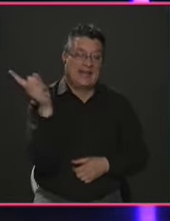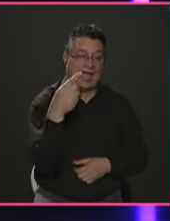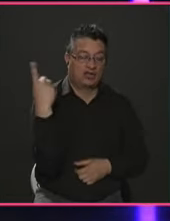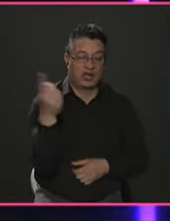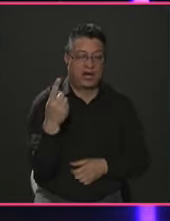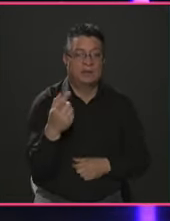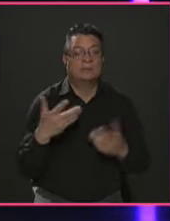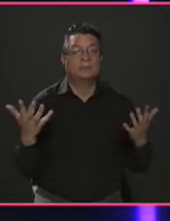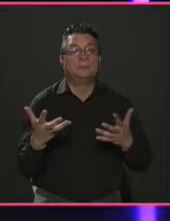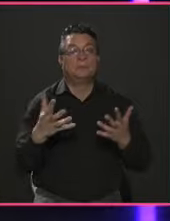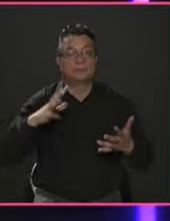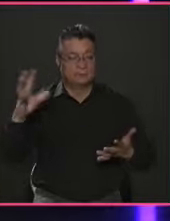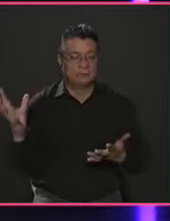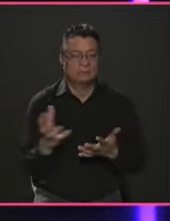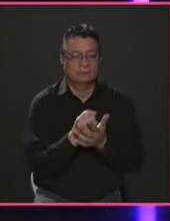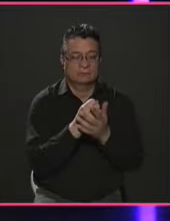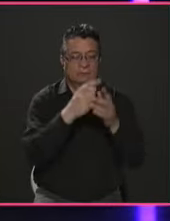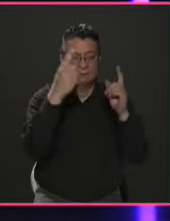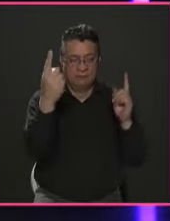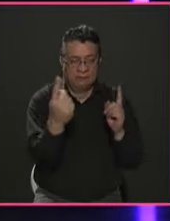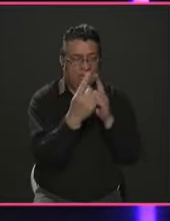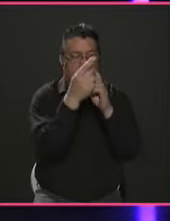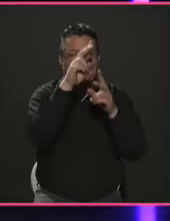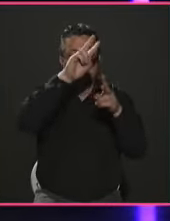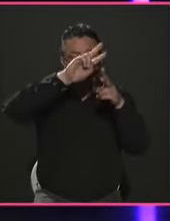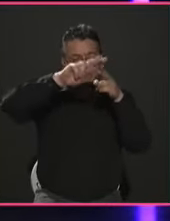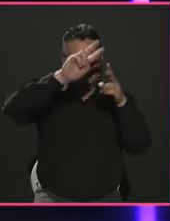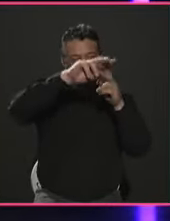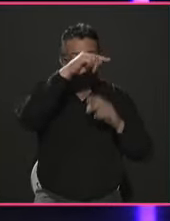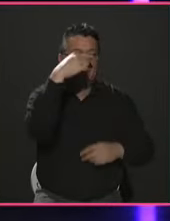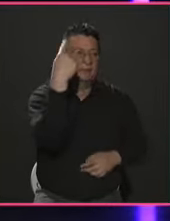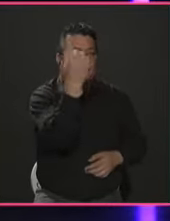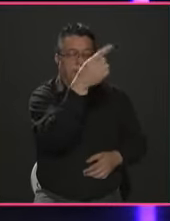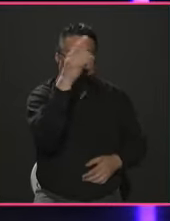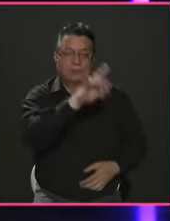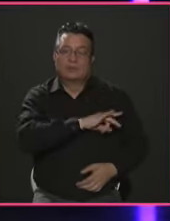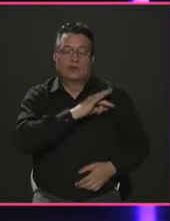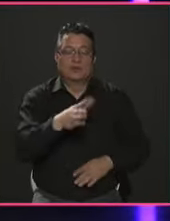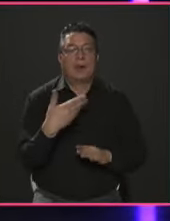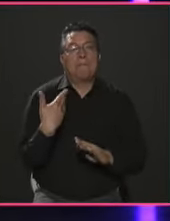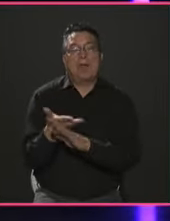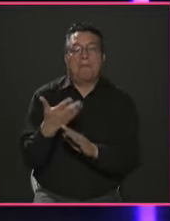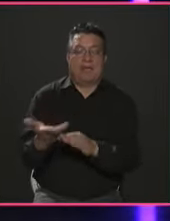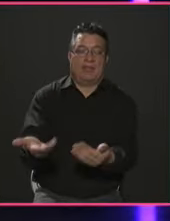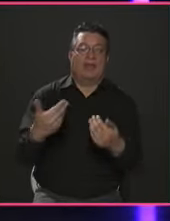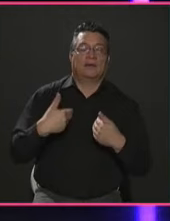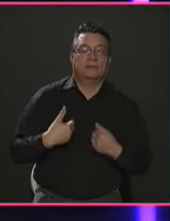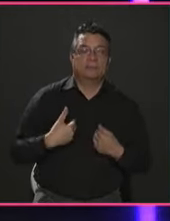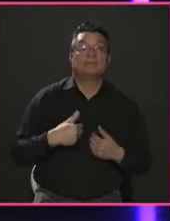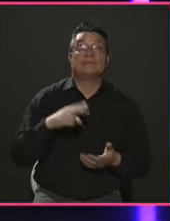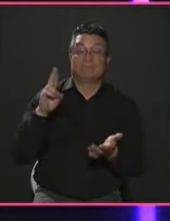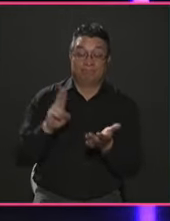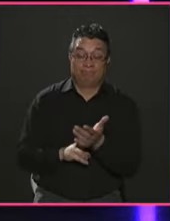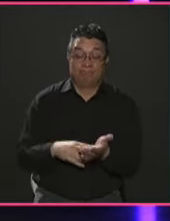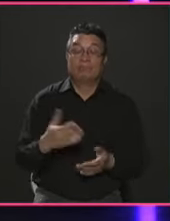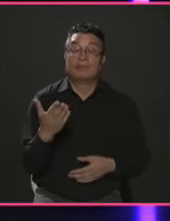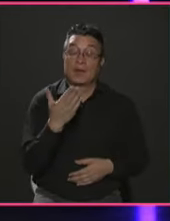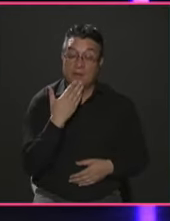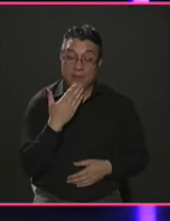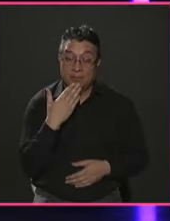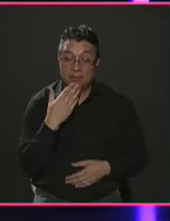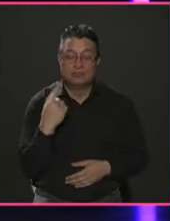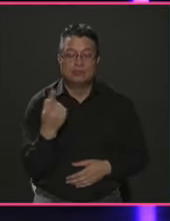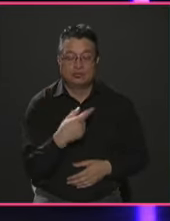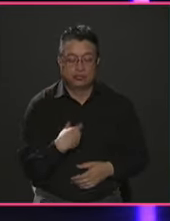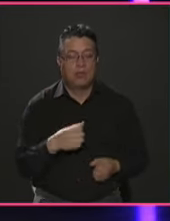para lograr encontrar la soluciones que los chilenos nos están pidiendo y ciertamente también como